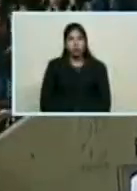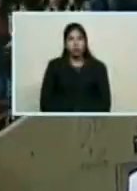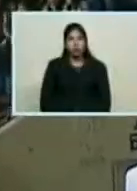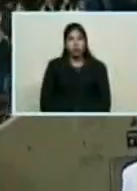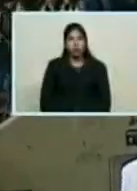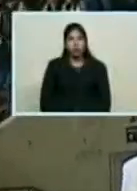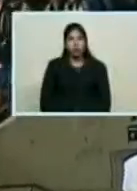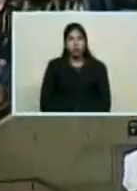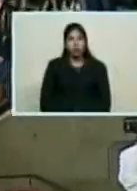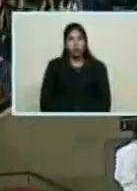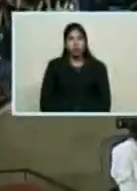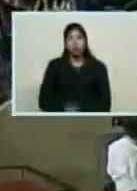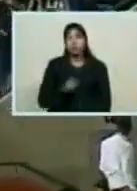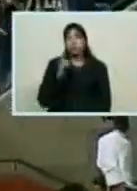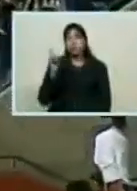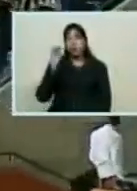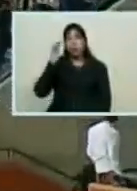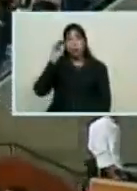maestro de la clase obrera,